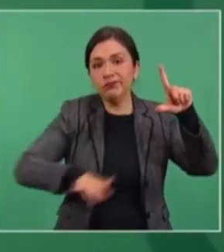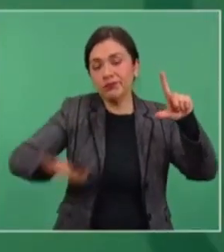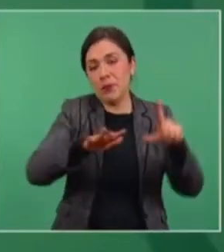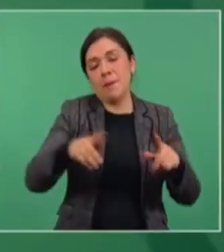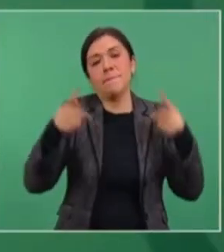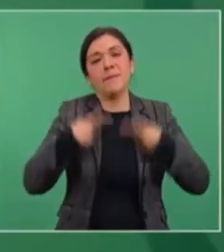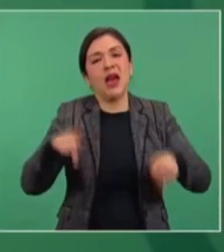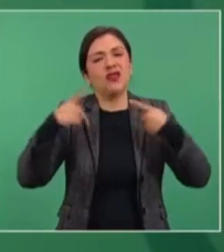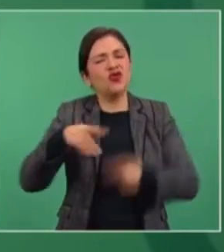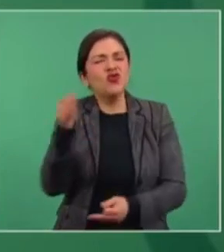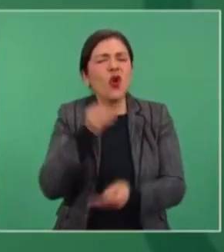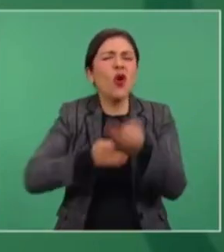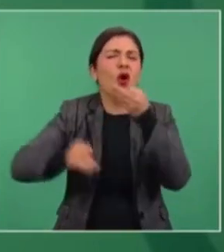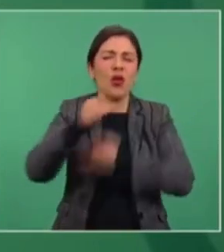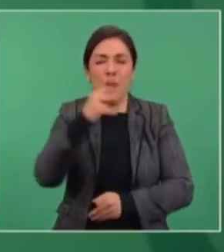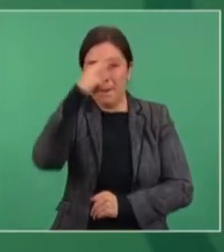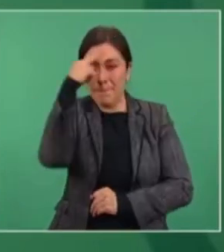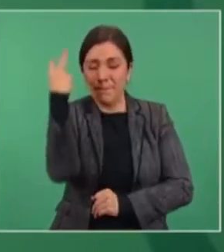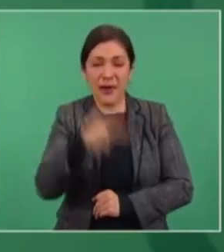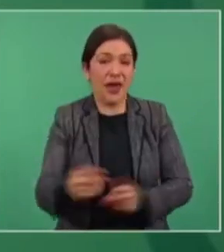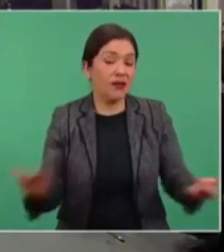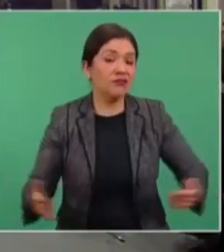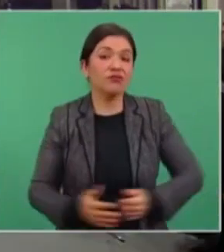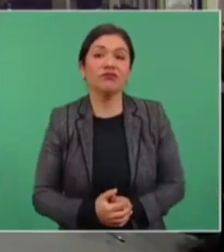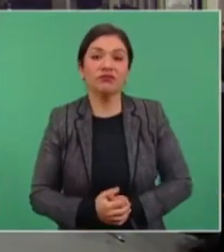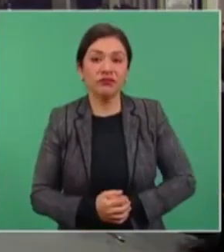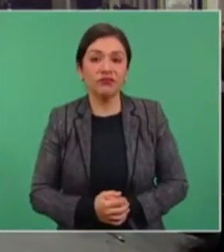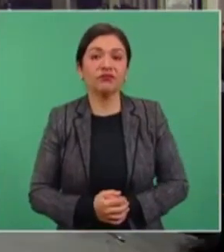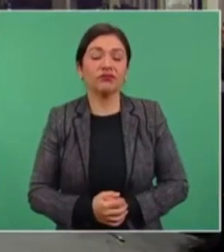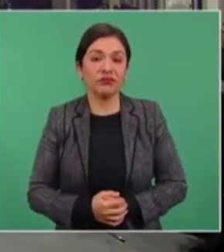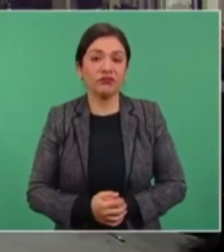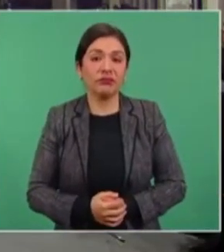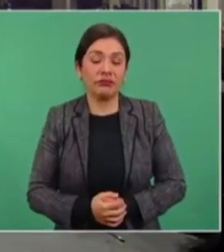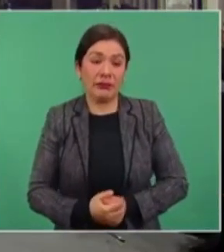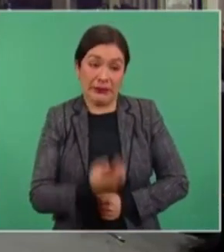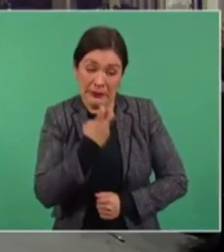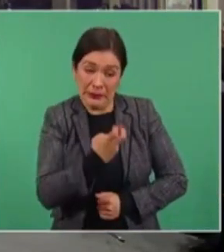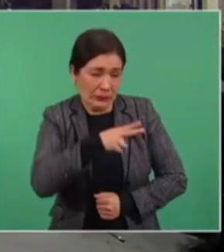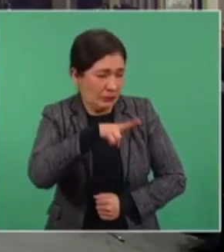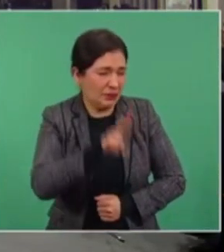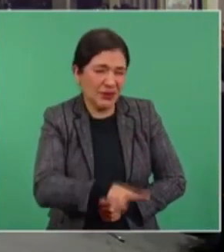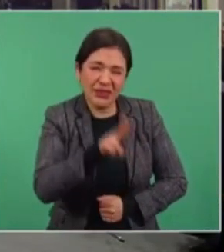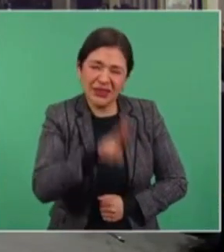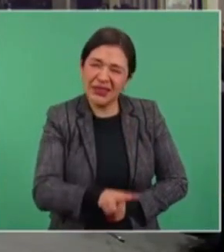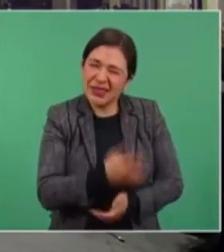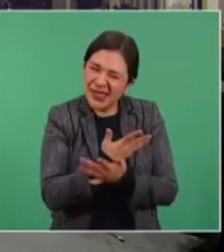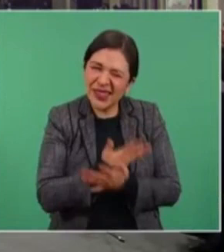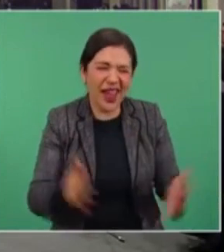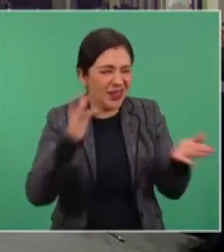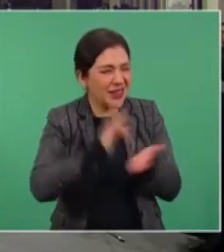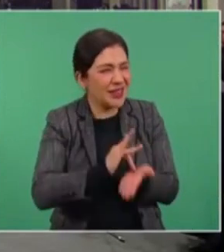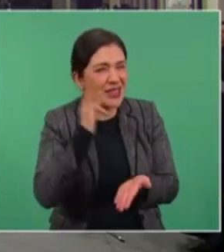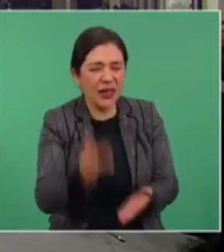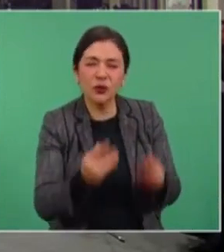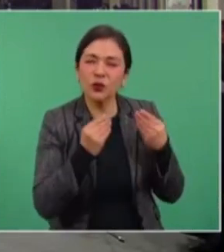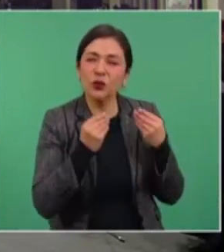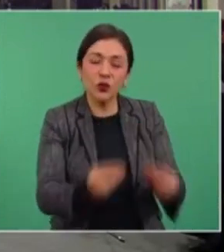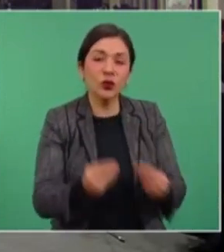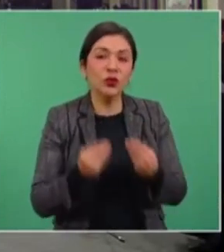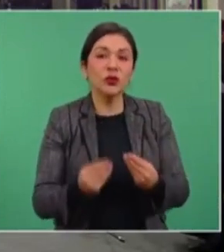todos los mexicanos. Y la verdad, pues muchas gracias por